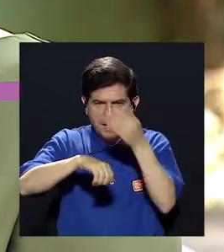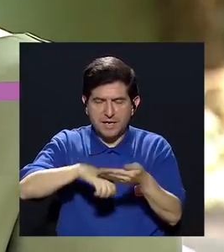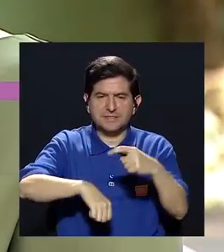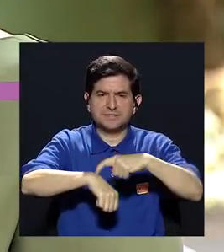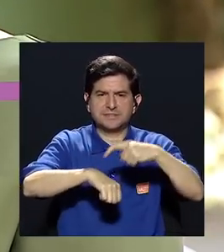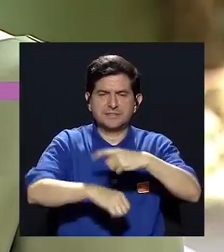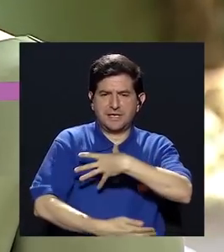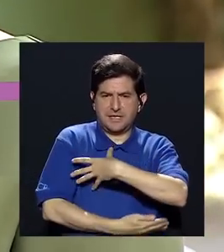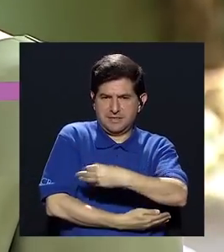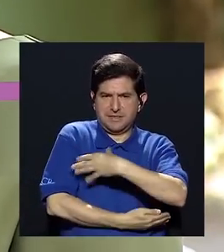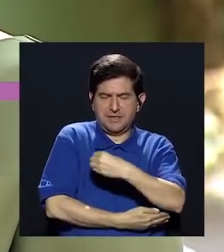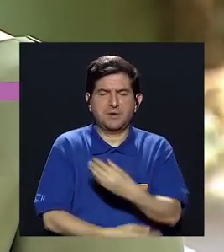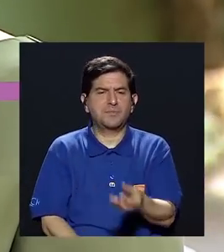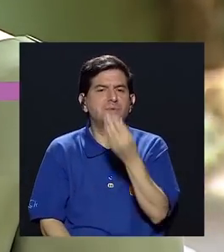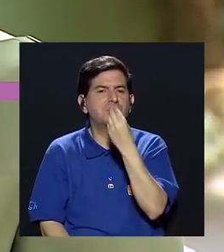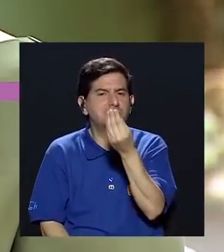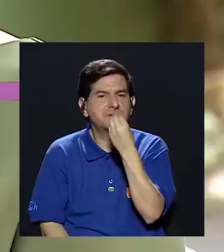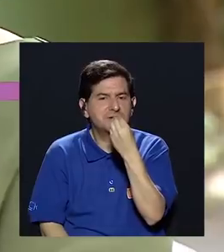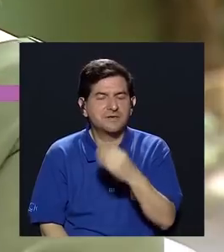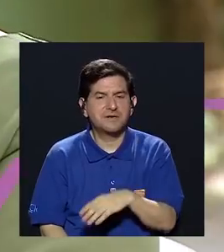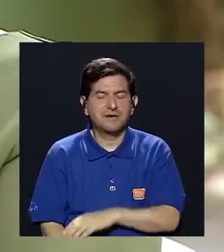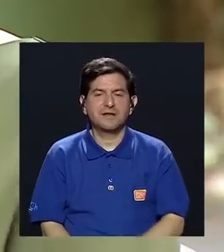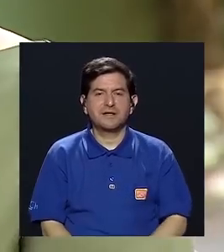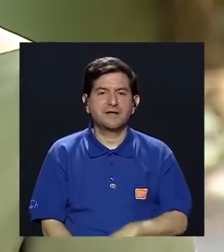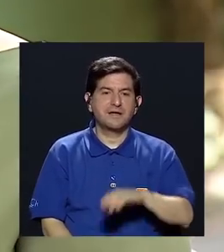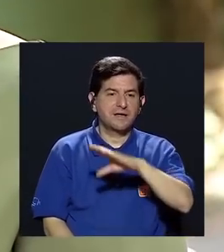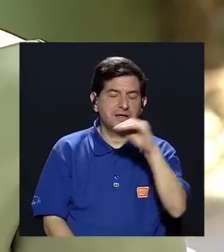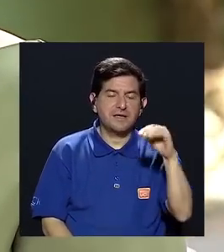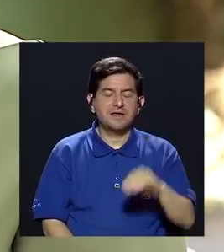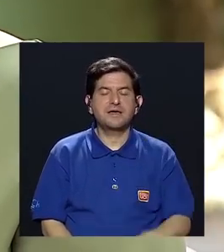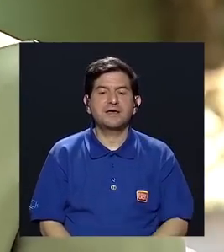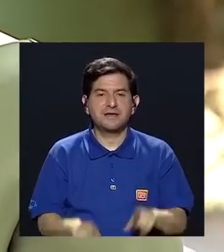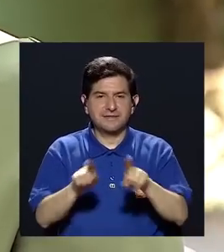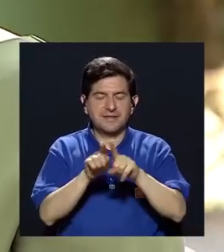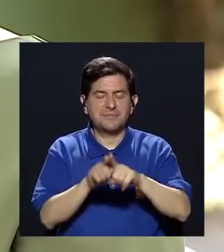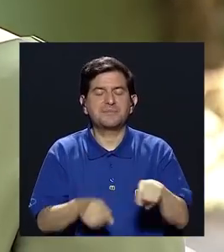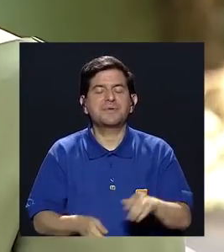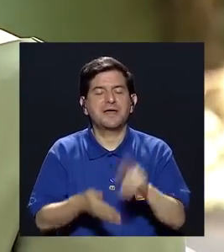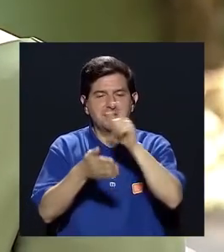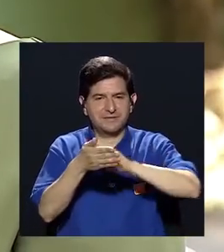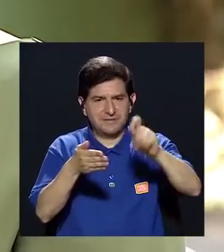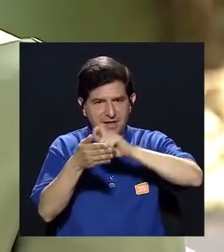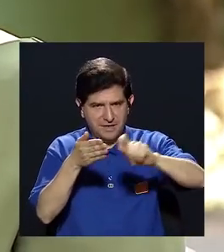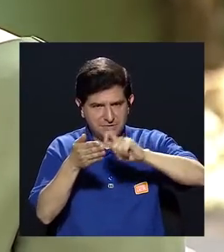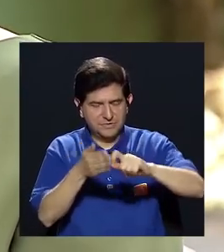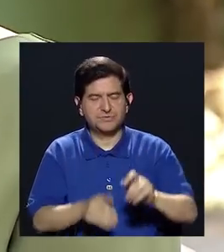sin periodo de lactancia a recibir alimentación, y en los ENSI llegan los escolares.